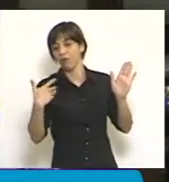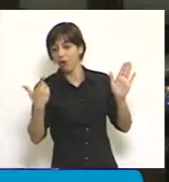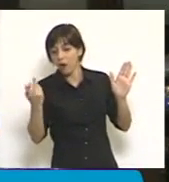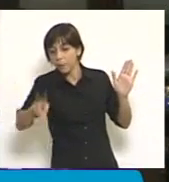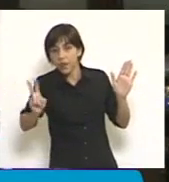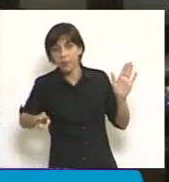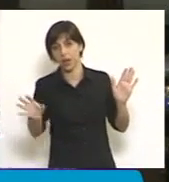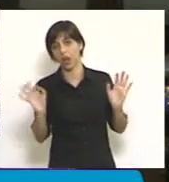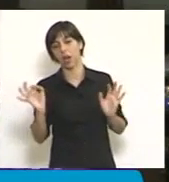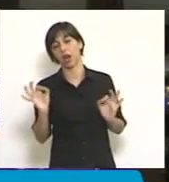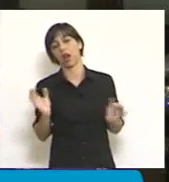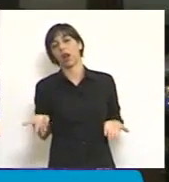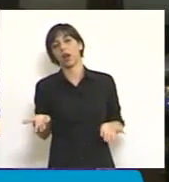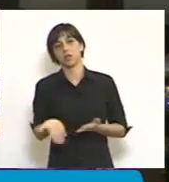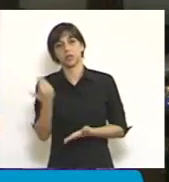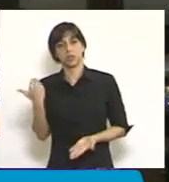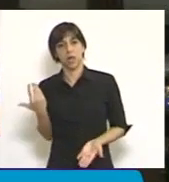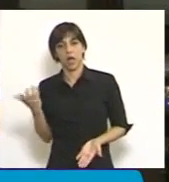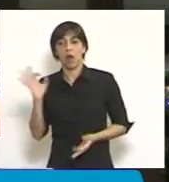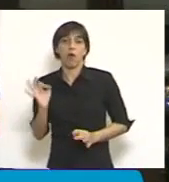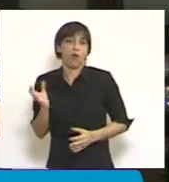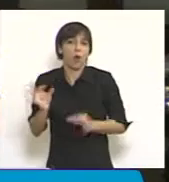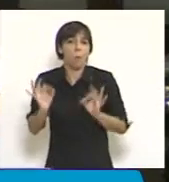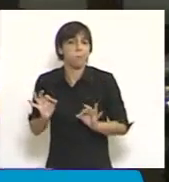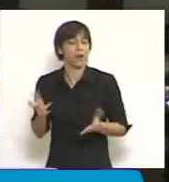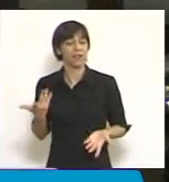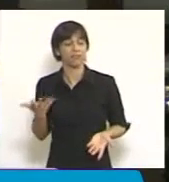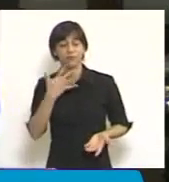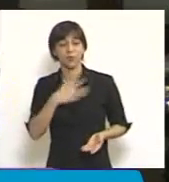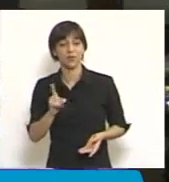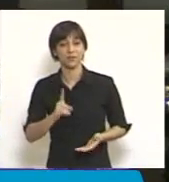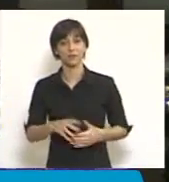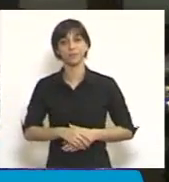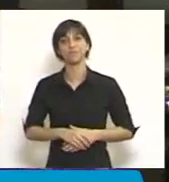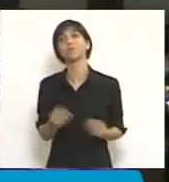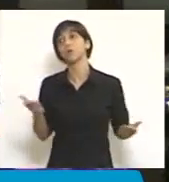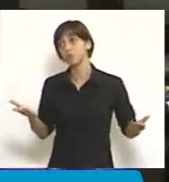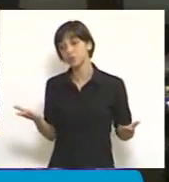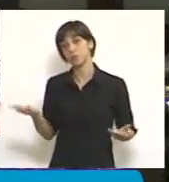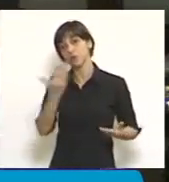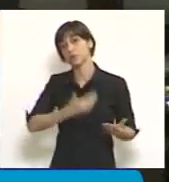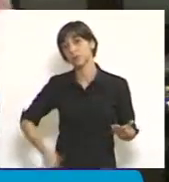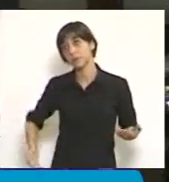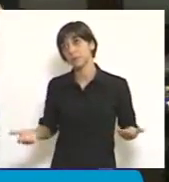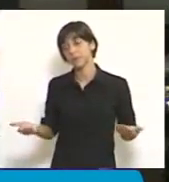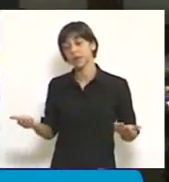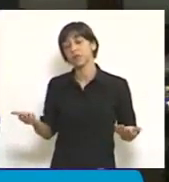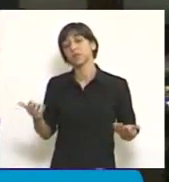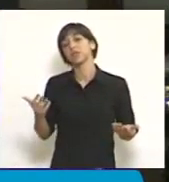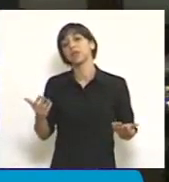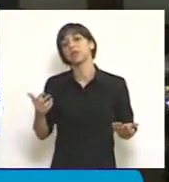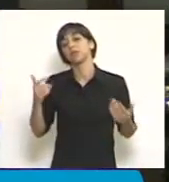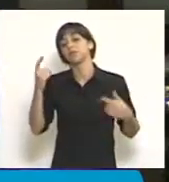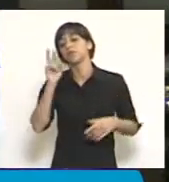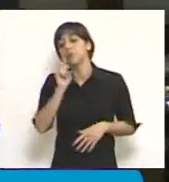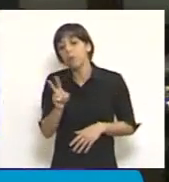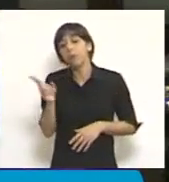artículos, porque entonces con ese criterio deberíamos repetir todo el Código Procesal Penal en la ley de organización. Verdadero